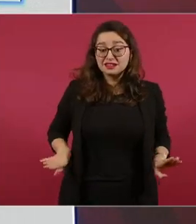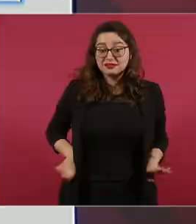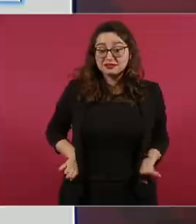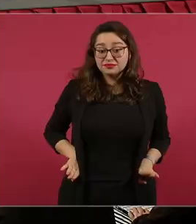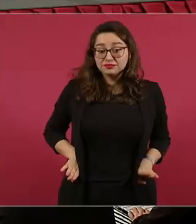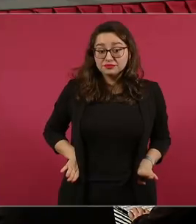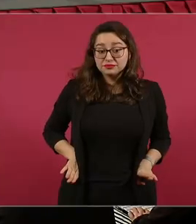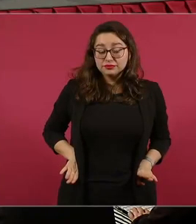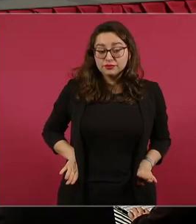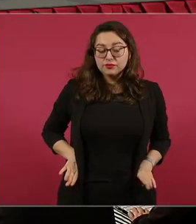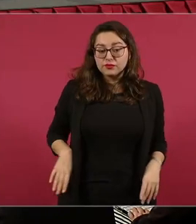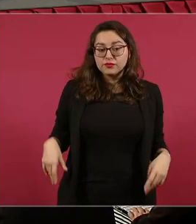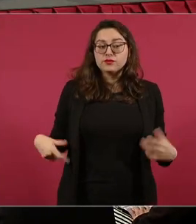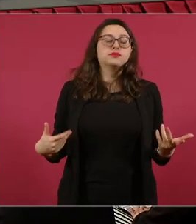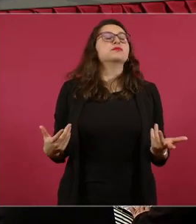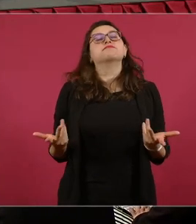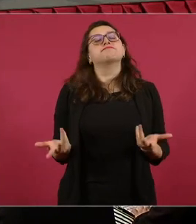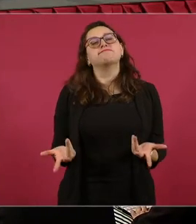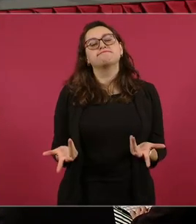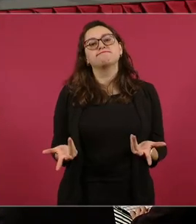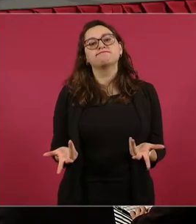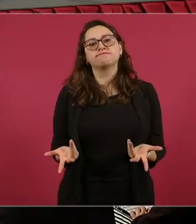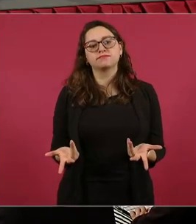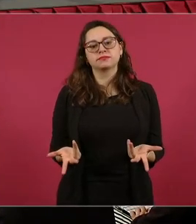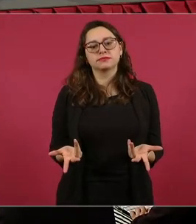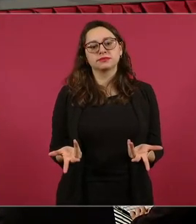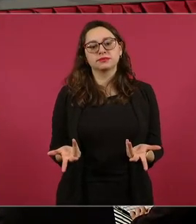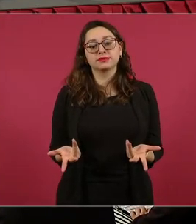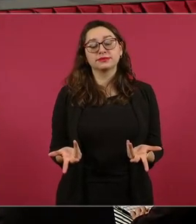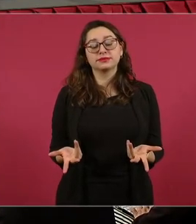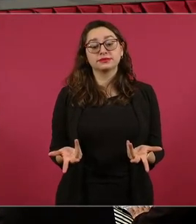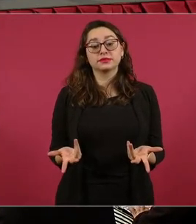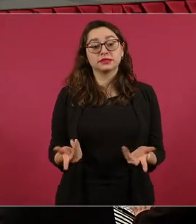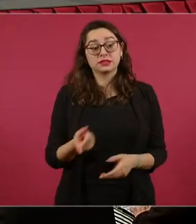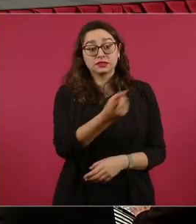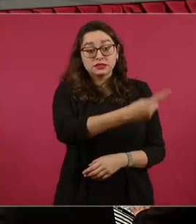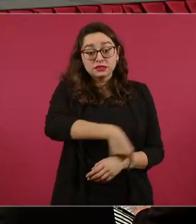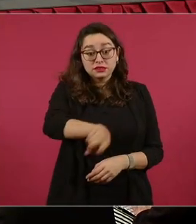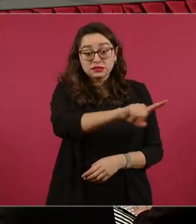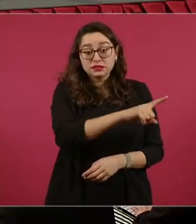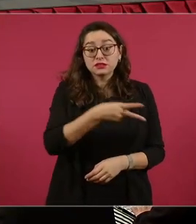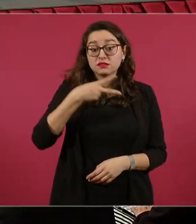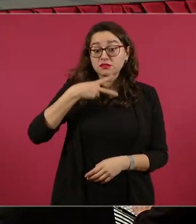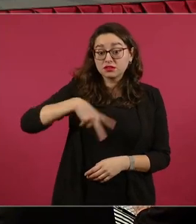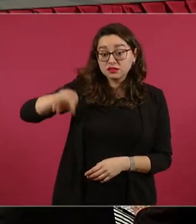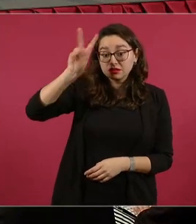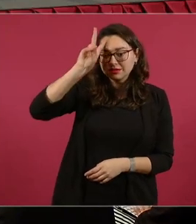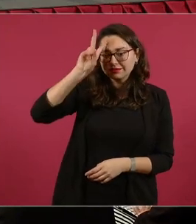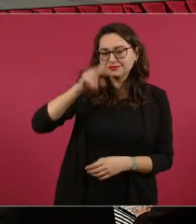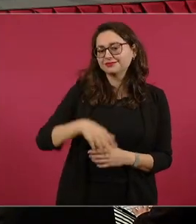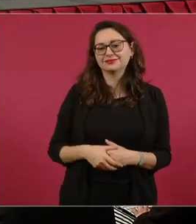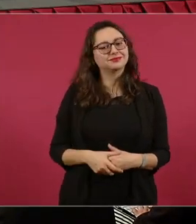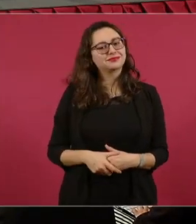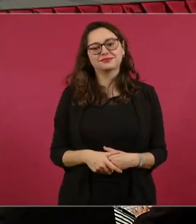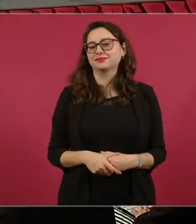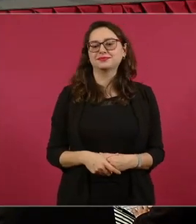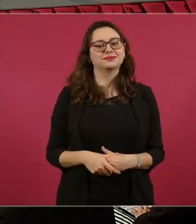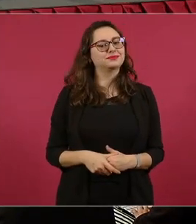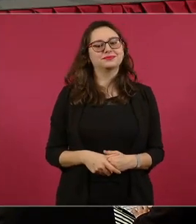Entonces, no es que no tengan información, no. Es que